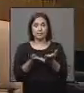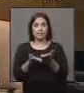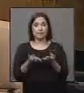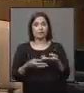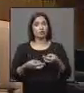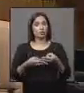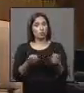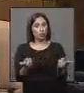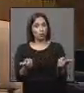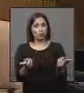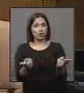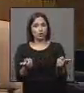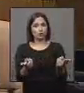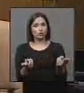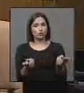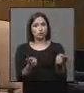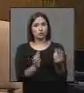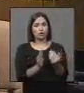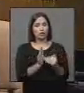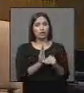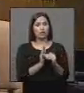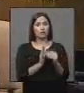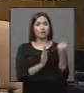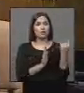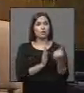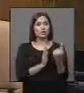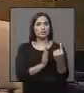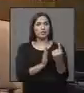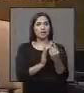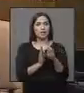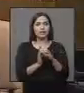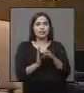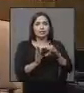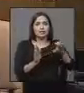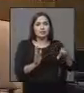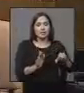de el nivel nacional al nivel regional.